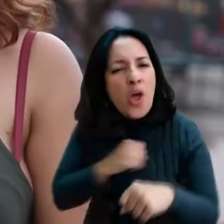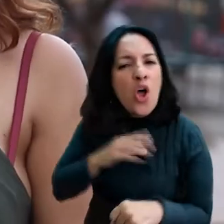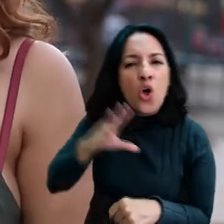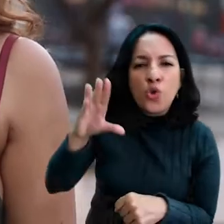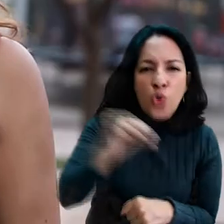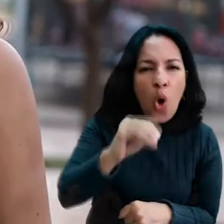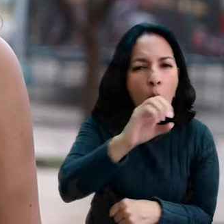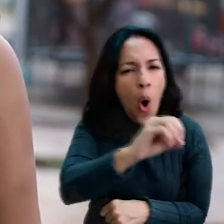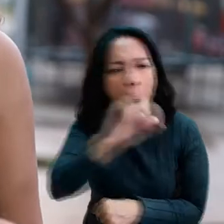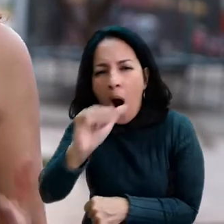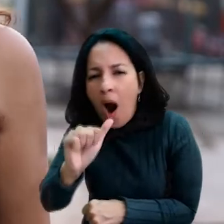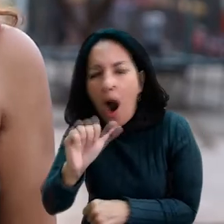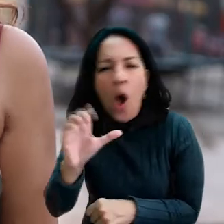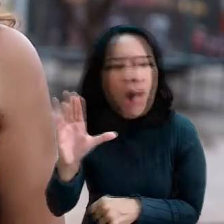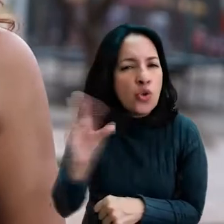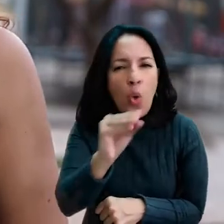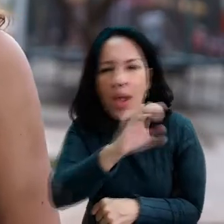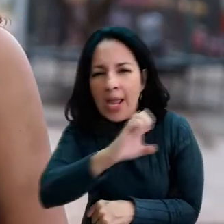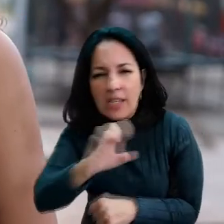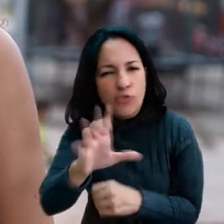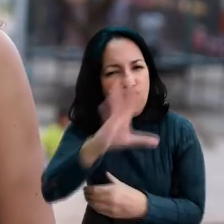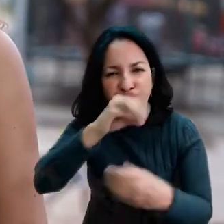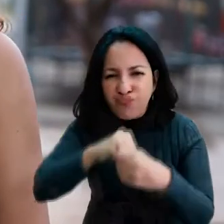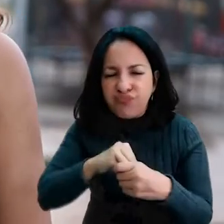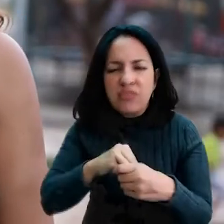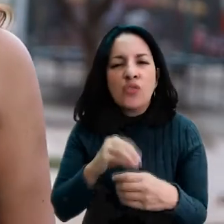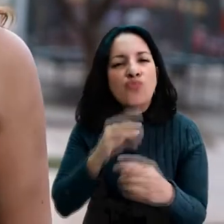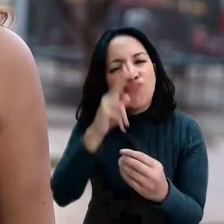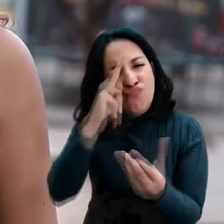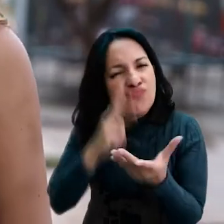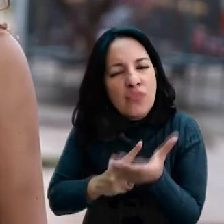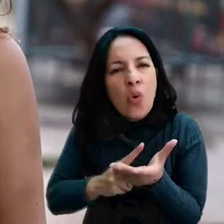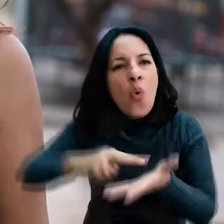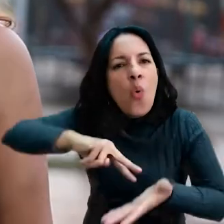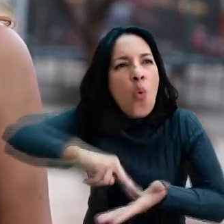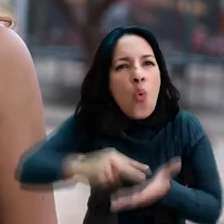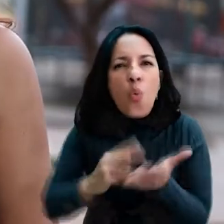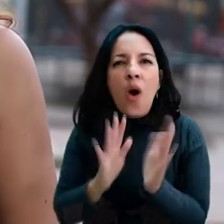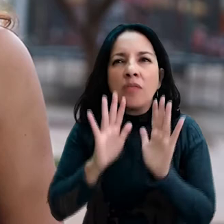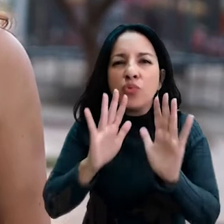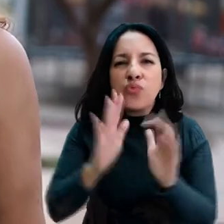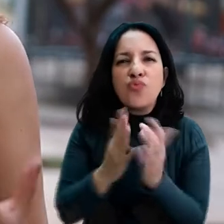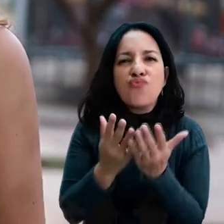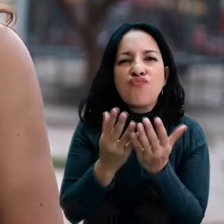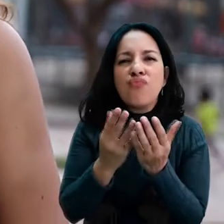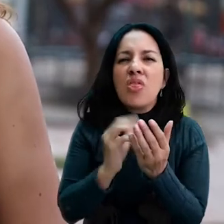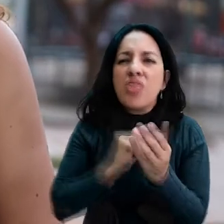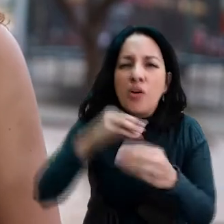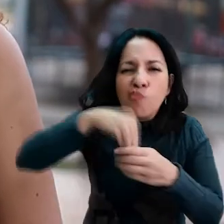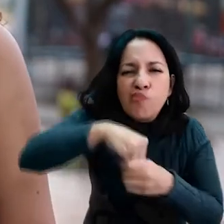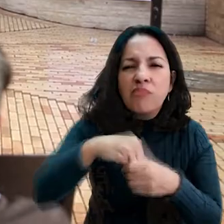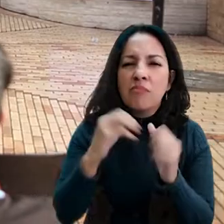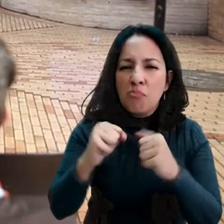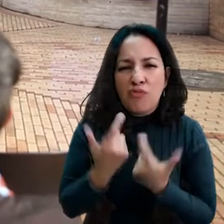la diversidad es un contexto lleno de colores, donde cabemos todos, todas y bueno, quien se pronuncie desde